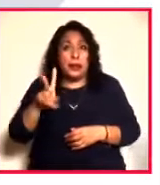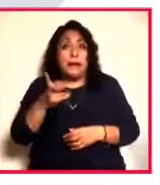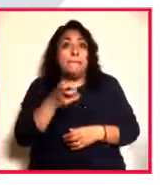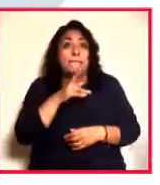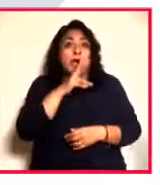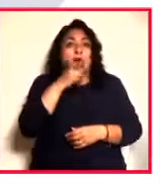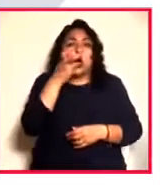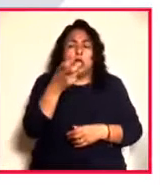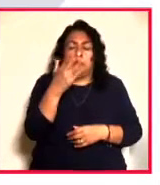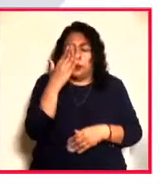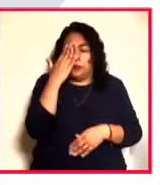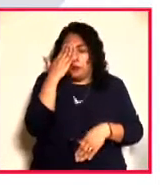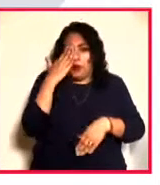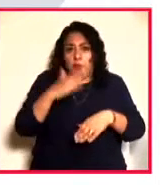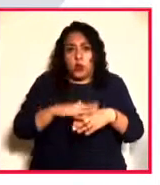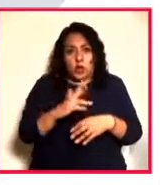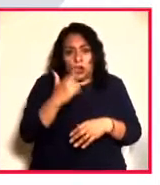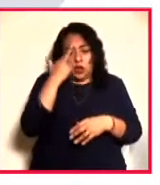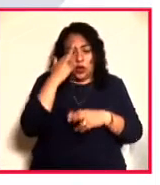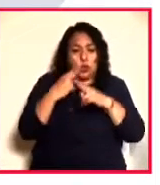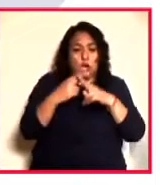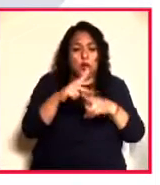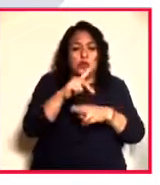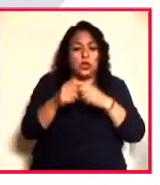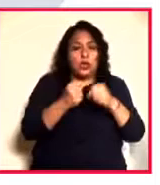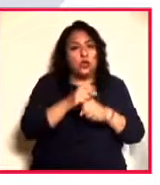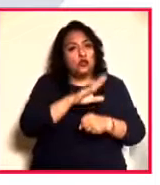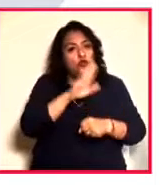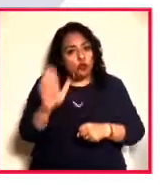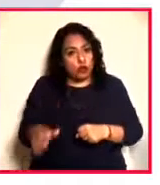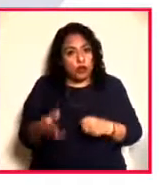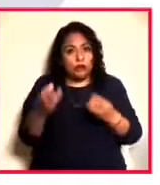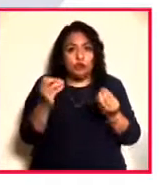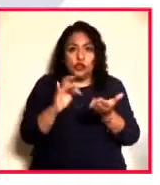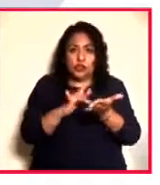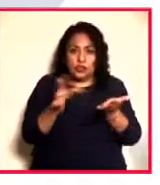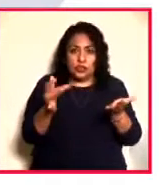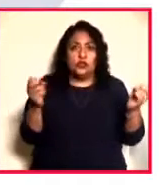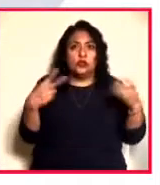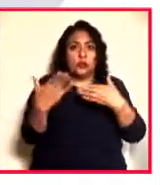de conmemorar el centenario de su muerte. Muchas gracias y hasta la próxima.